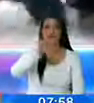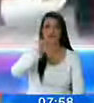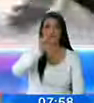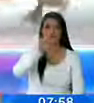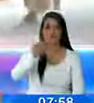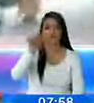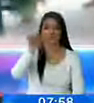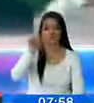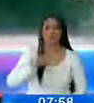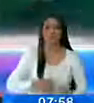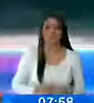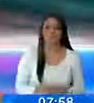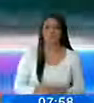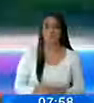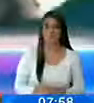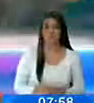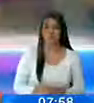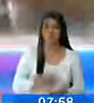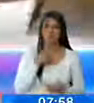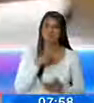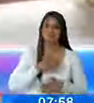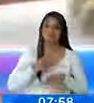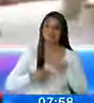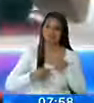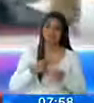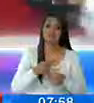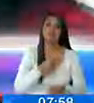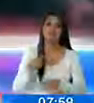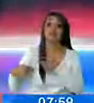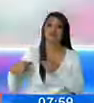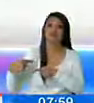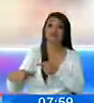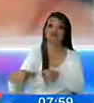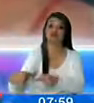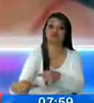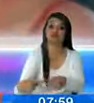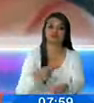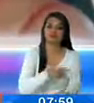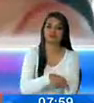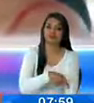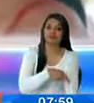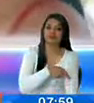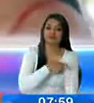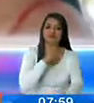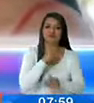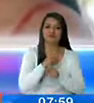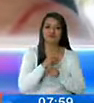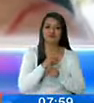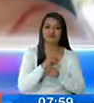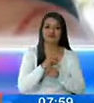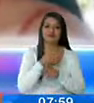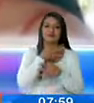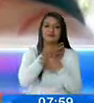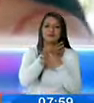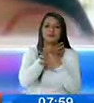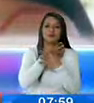es nuestra tradición y de hacer llorar es nuestra tradición que nos da el